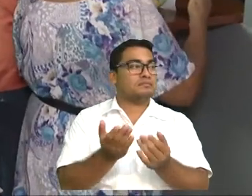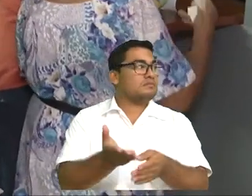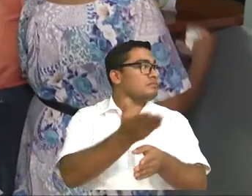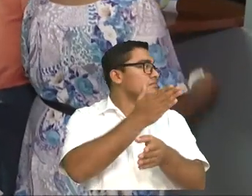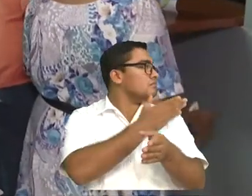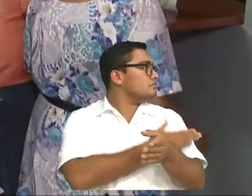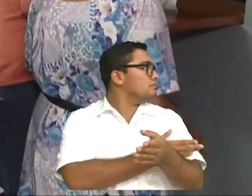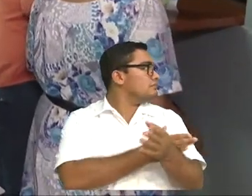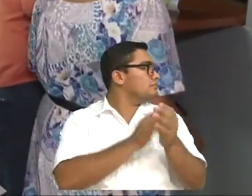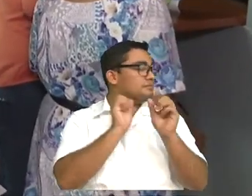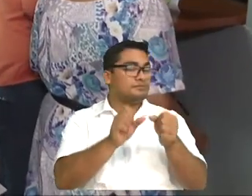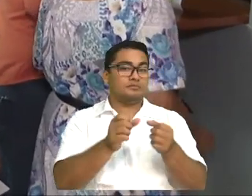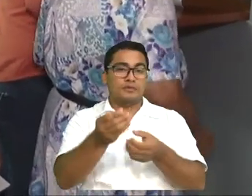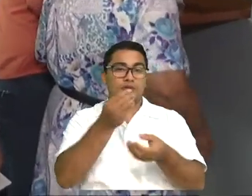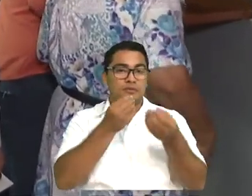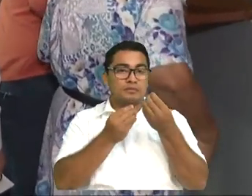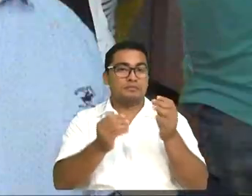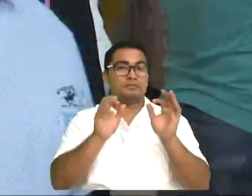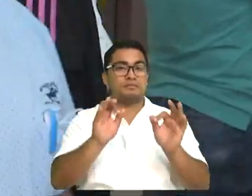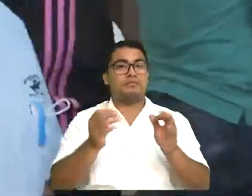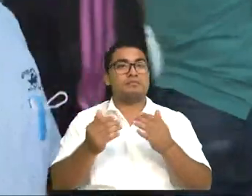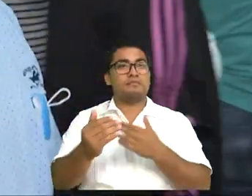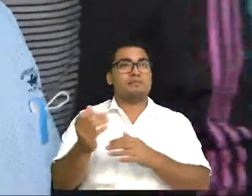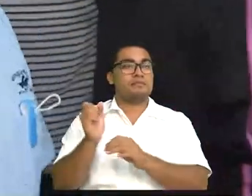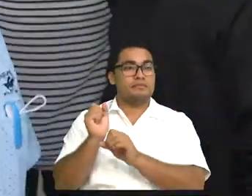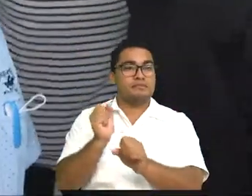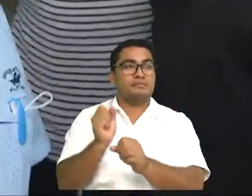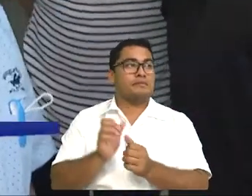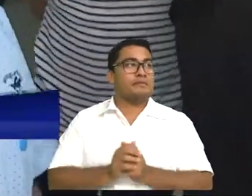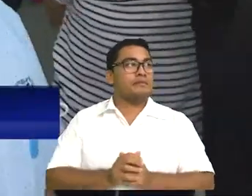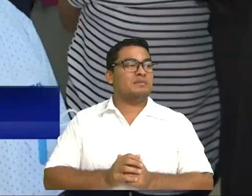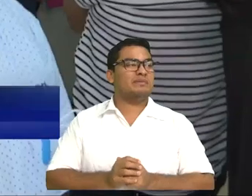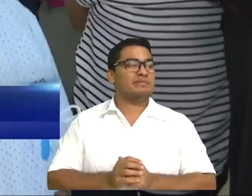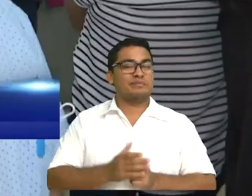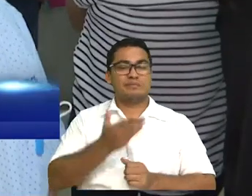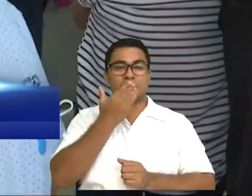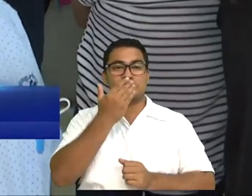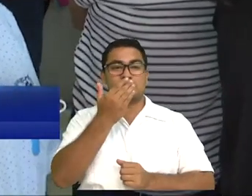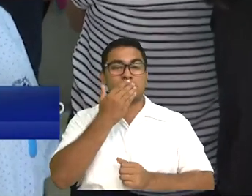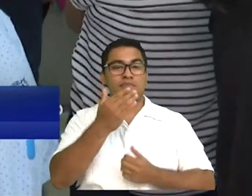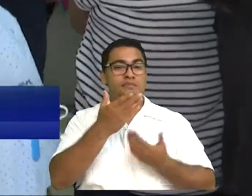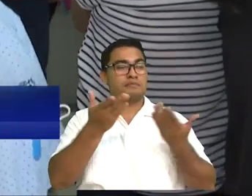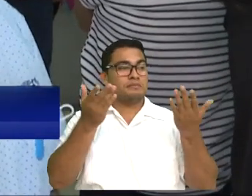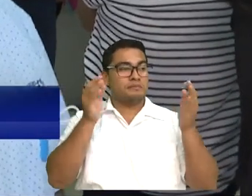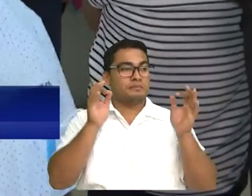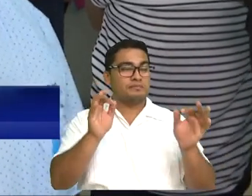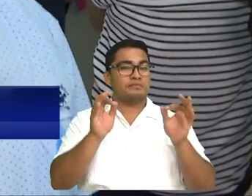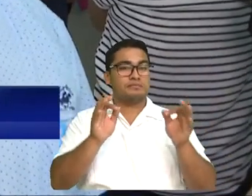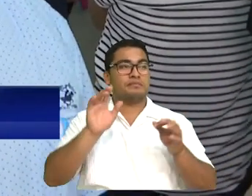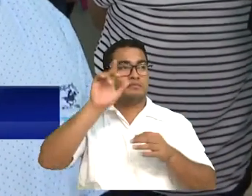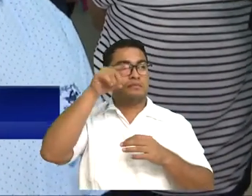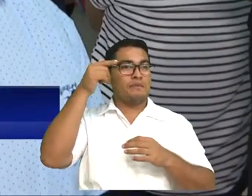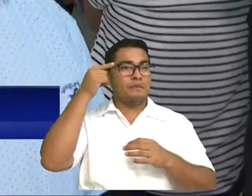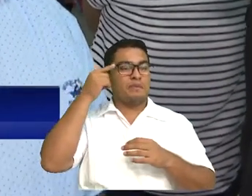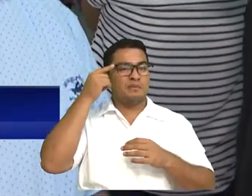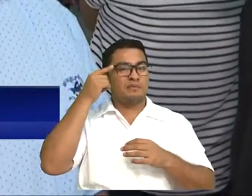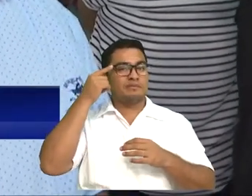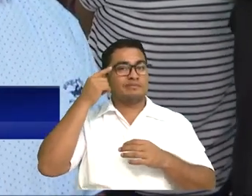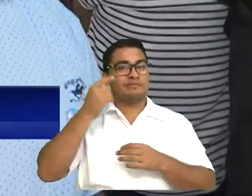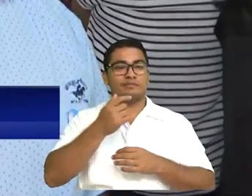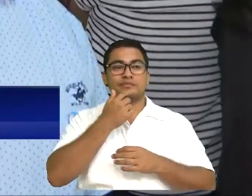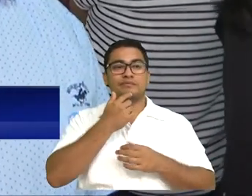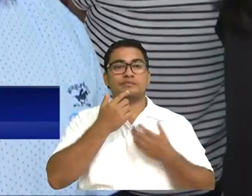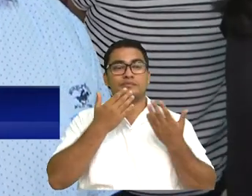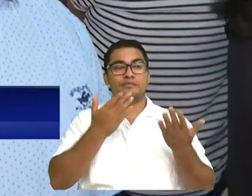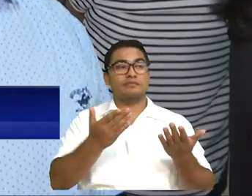los alimentos y comidas para la Semana Santa. Sí, es una medida muy buena que está tomando el gobierno porque